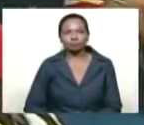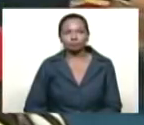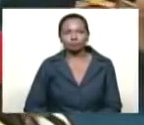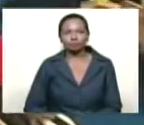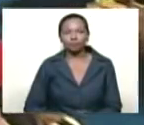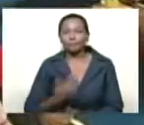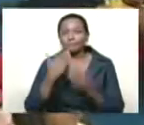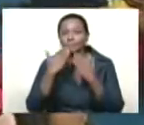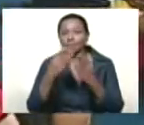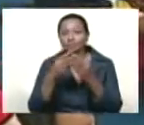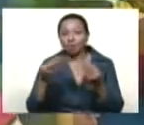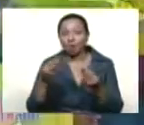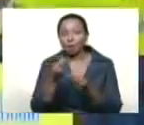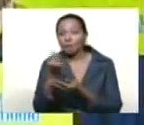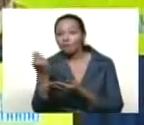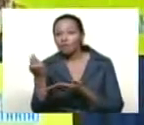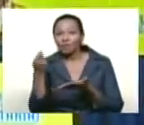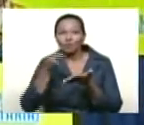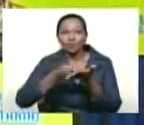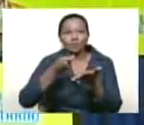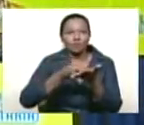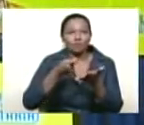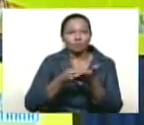Solicitud de recursos financieros.